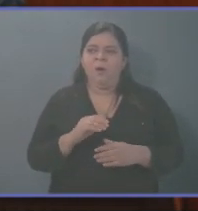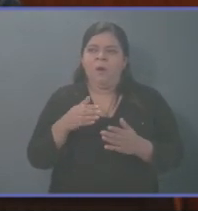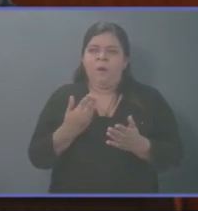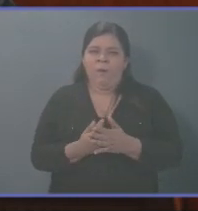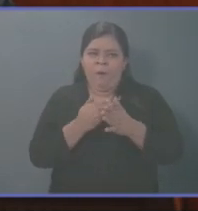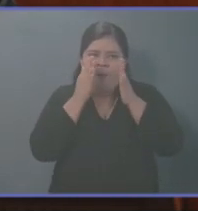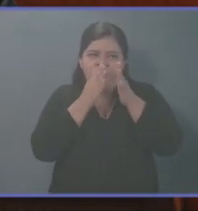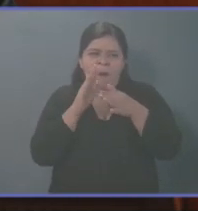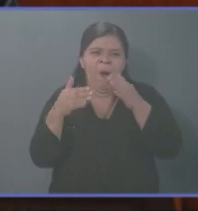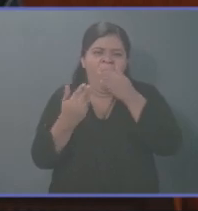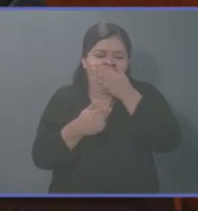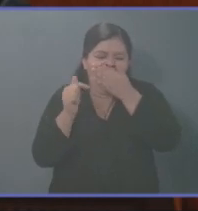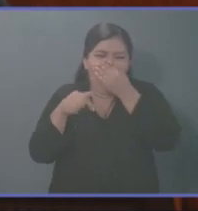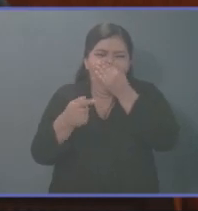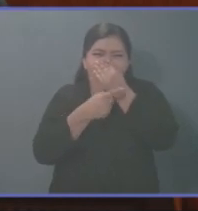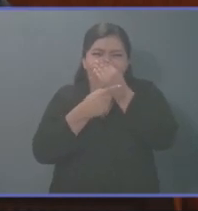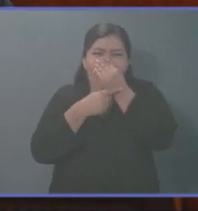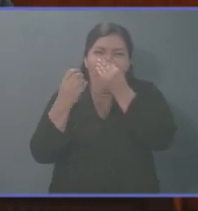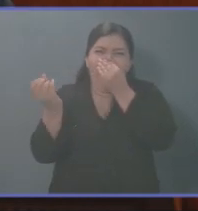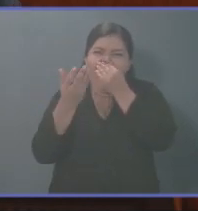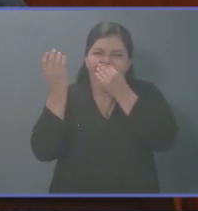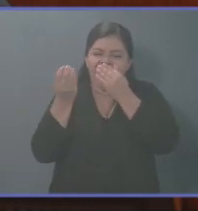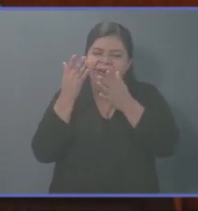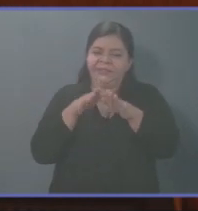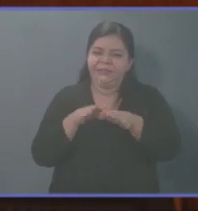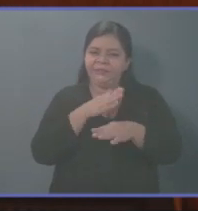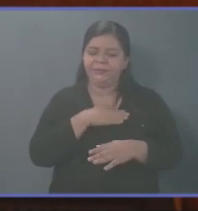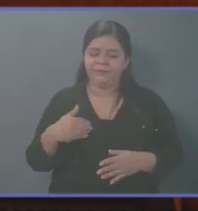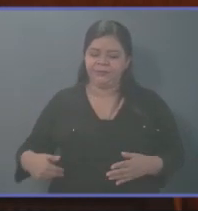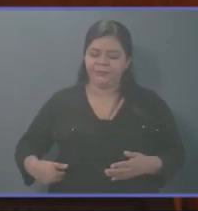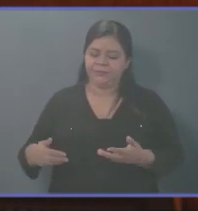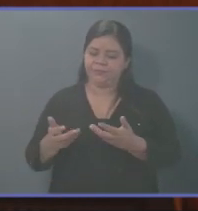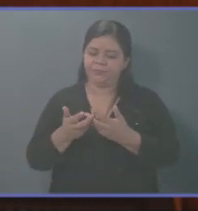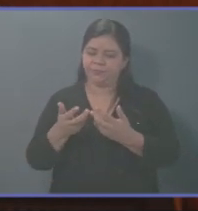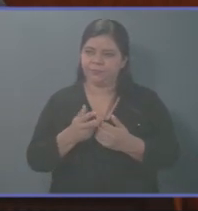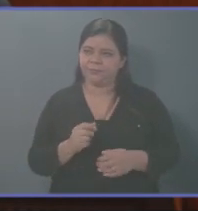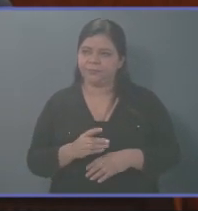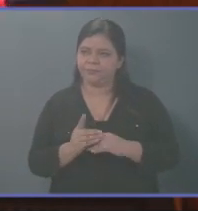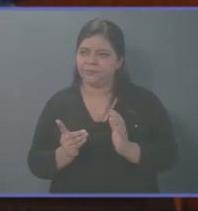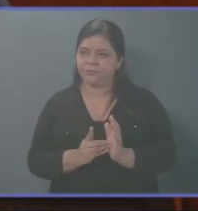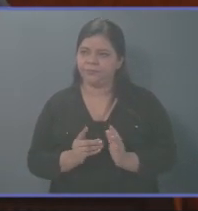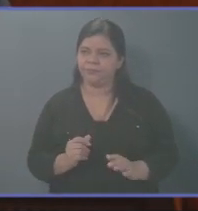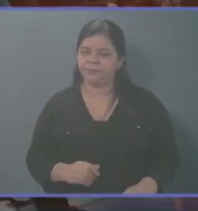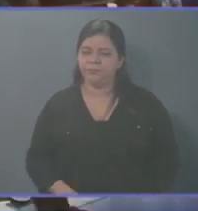para la atención de esta emergencia. Muchas gracias, colegas diputados y diputadas. Gracias.